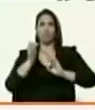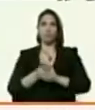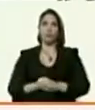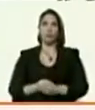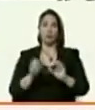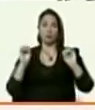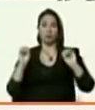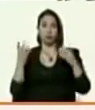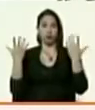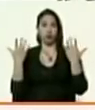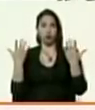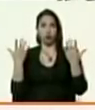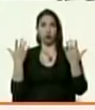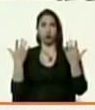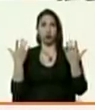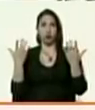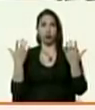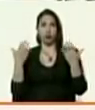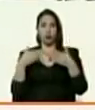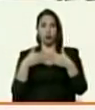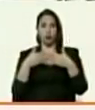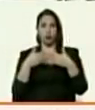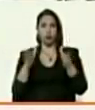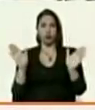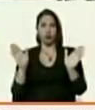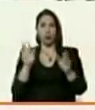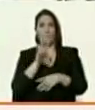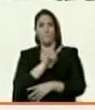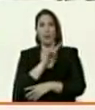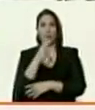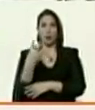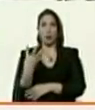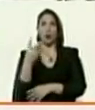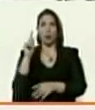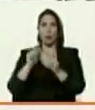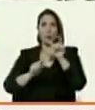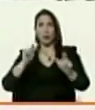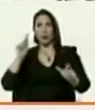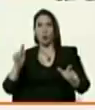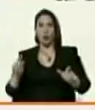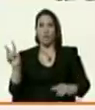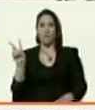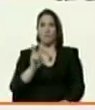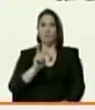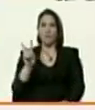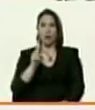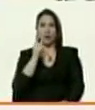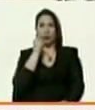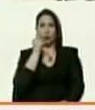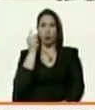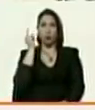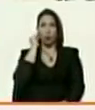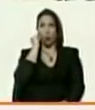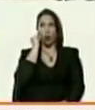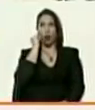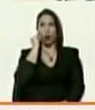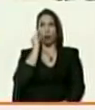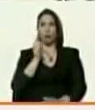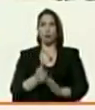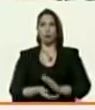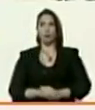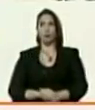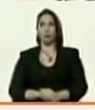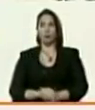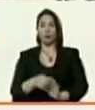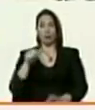lograr la excarcelación de 24 ciudadanos venezolanos y venezolanas que en efecto el